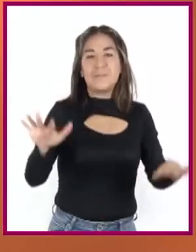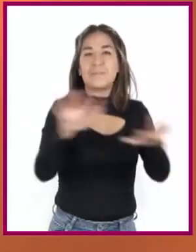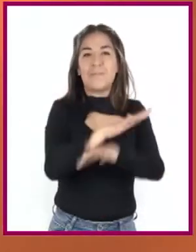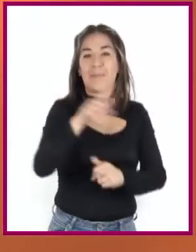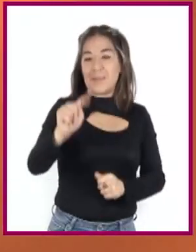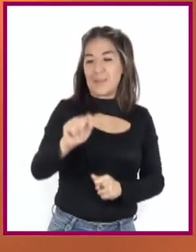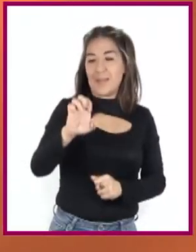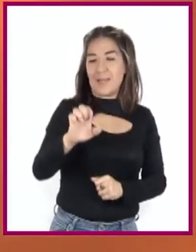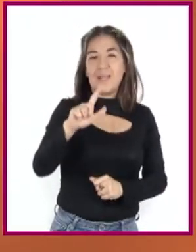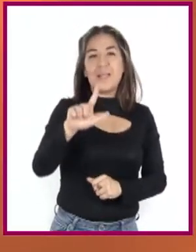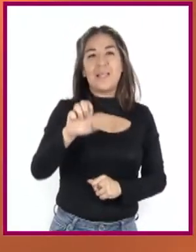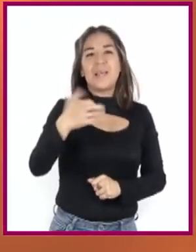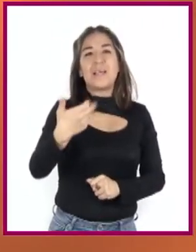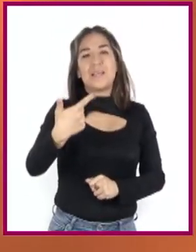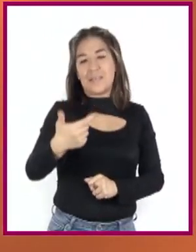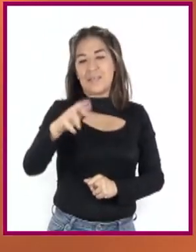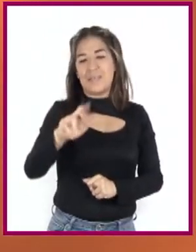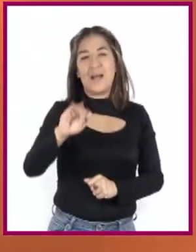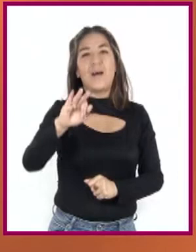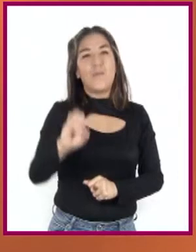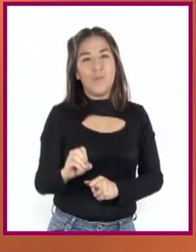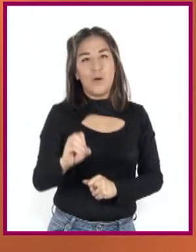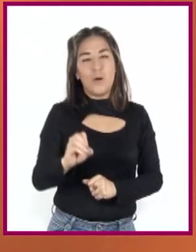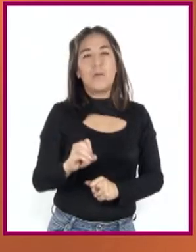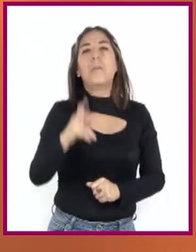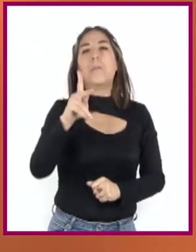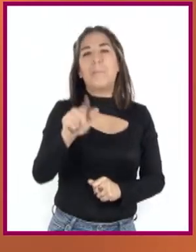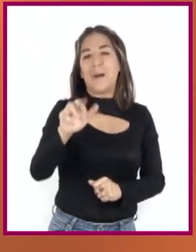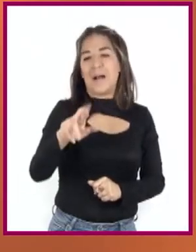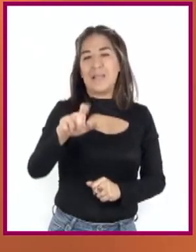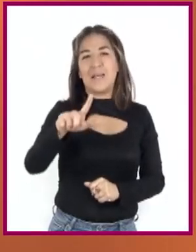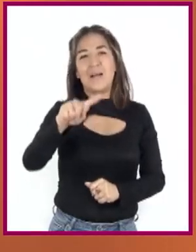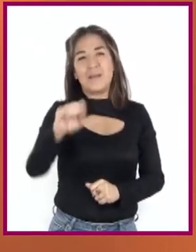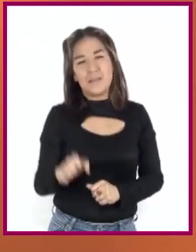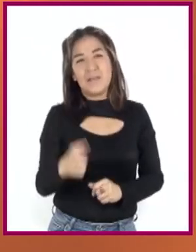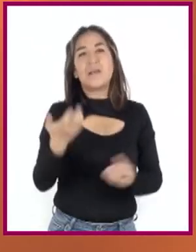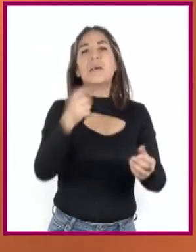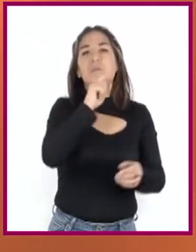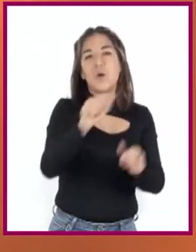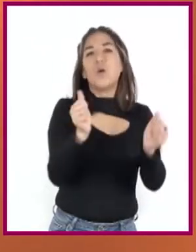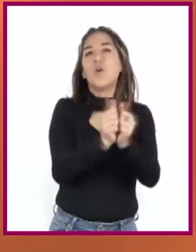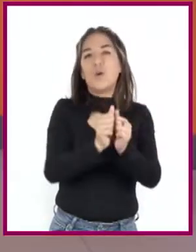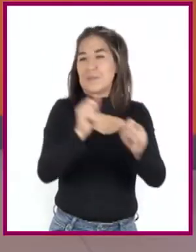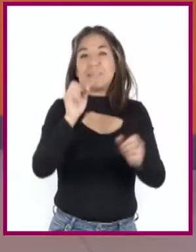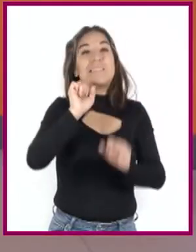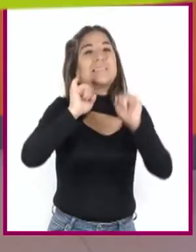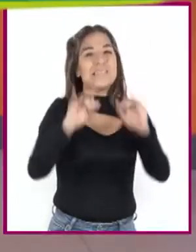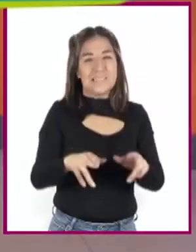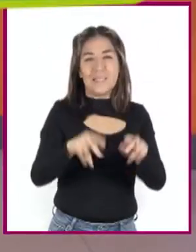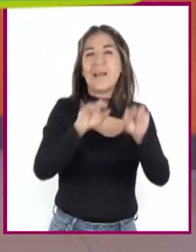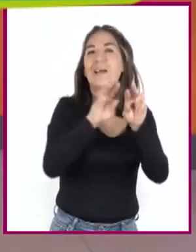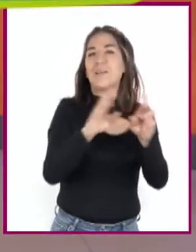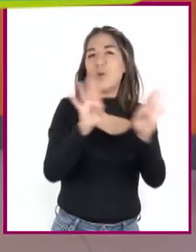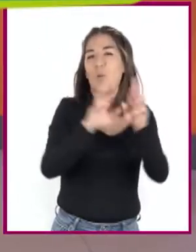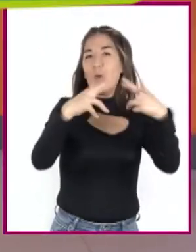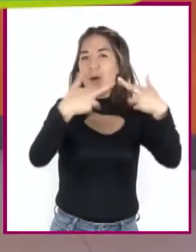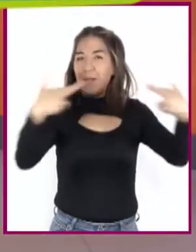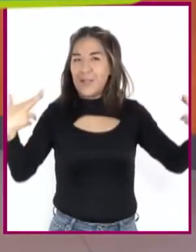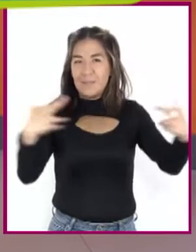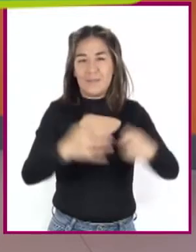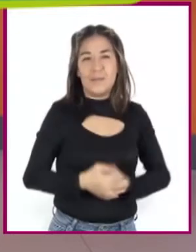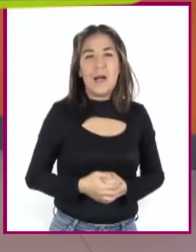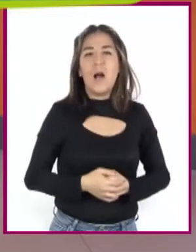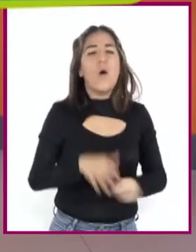telégrafo parlante, o mejoras en telegrafía, o telegrafía sin hilos. Uno de los